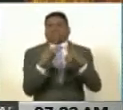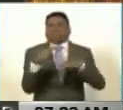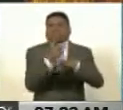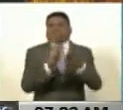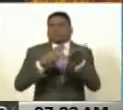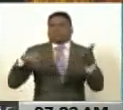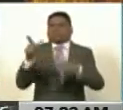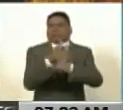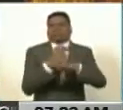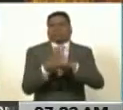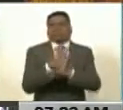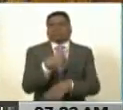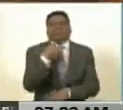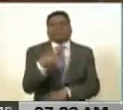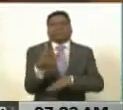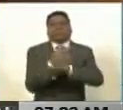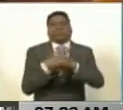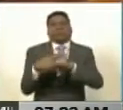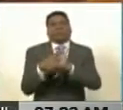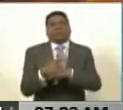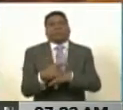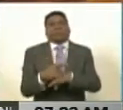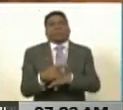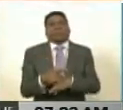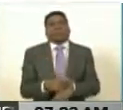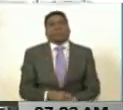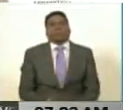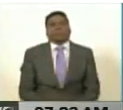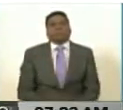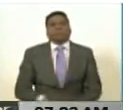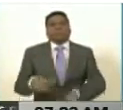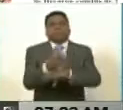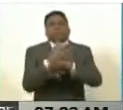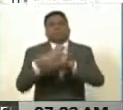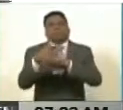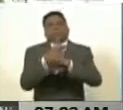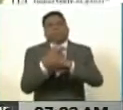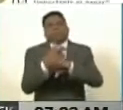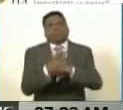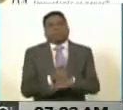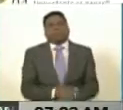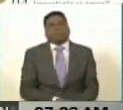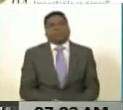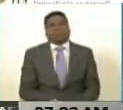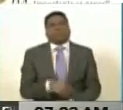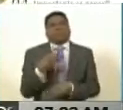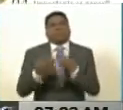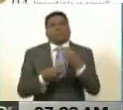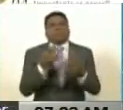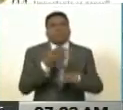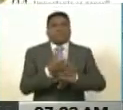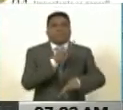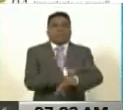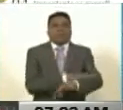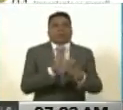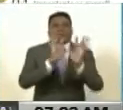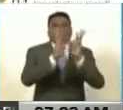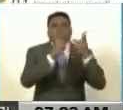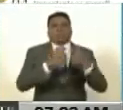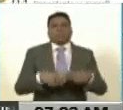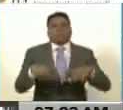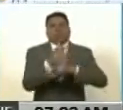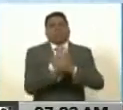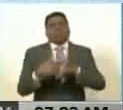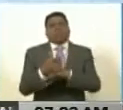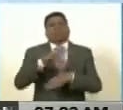y califican al gobierno de Nicolás Maduro, exactamente Diego Padrón, el monseñor Diego Padrón, que ha sido la peor administración gubernamental